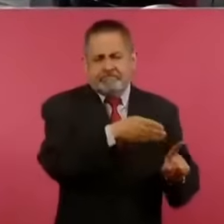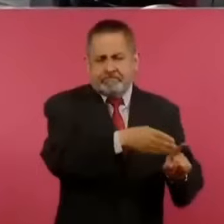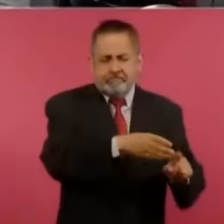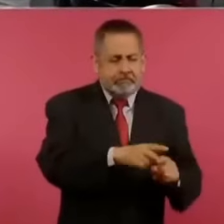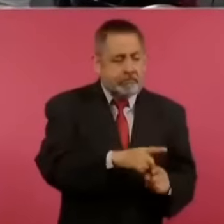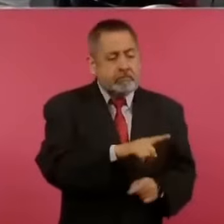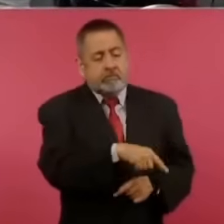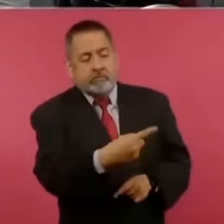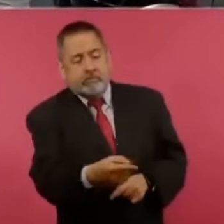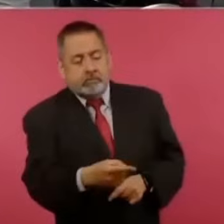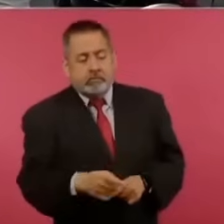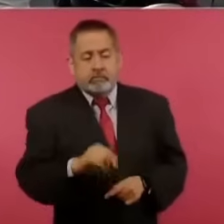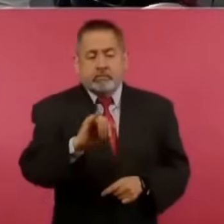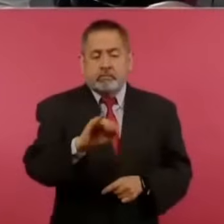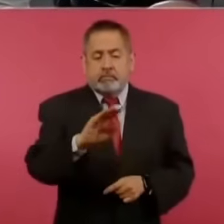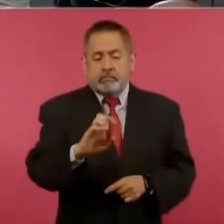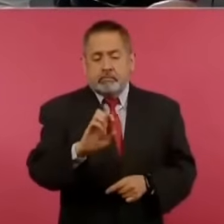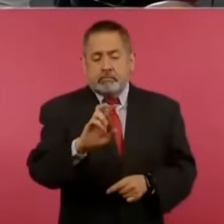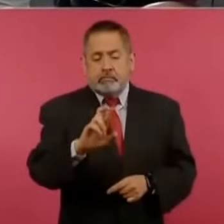Iberdrola,